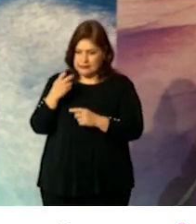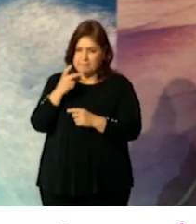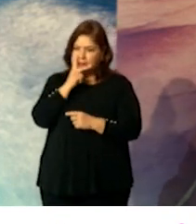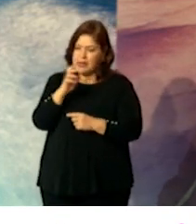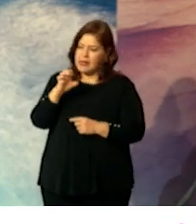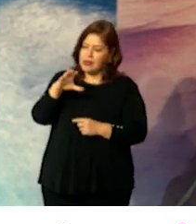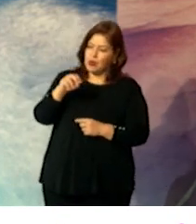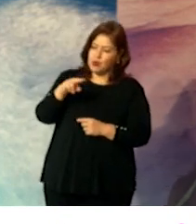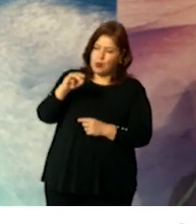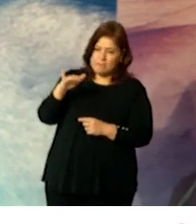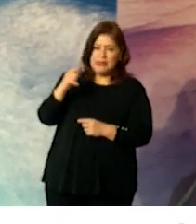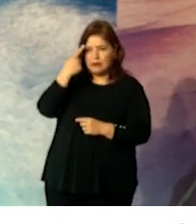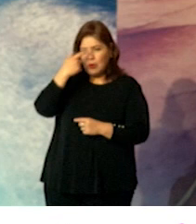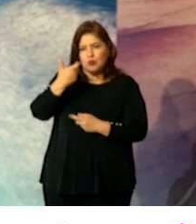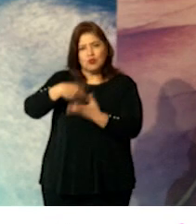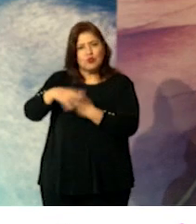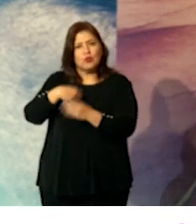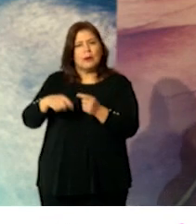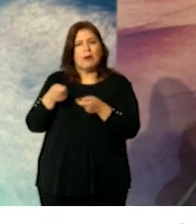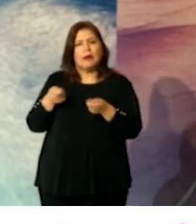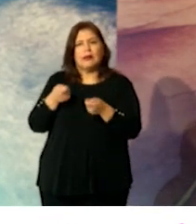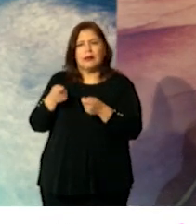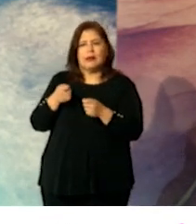es el manejo de los recursos del hogar o el manejo del hogar.